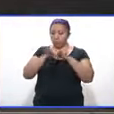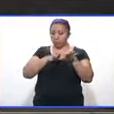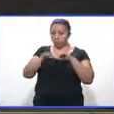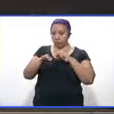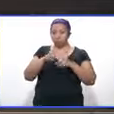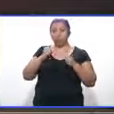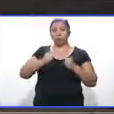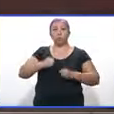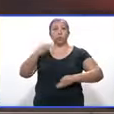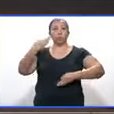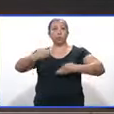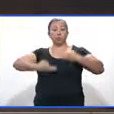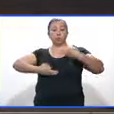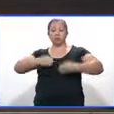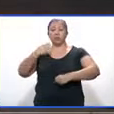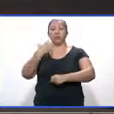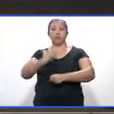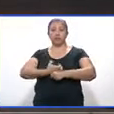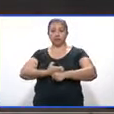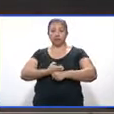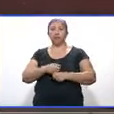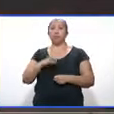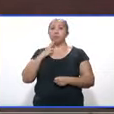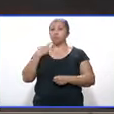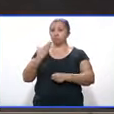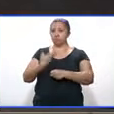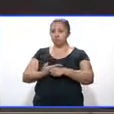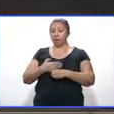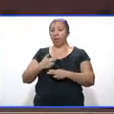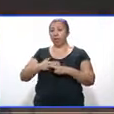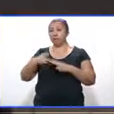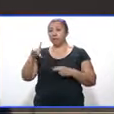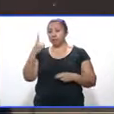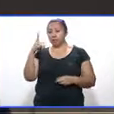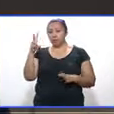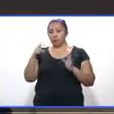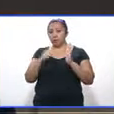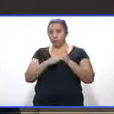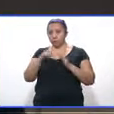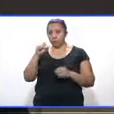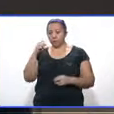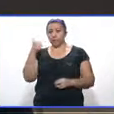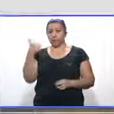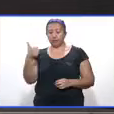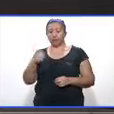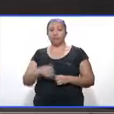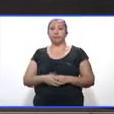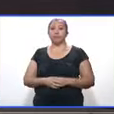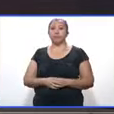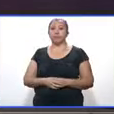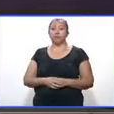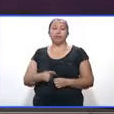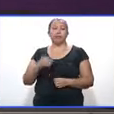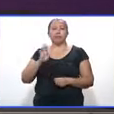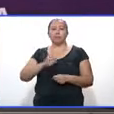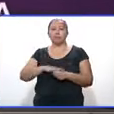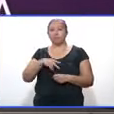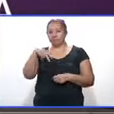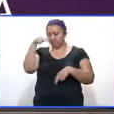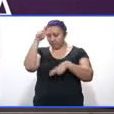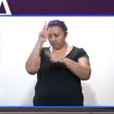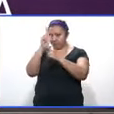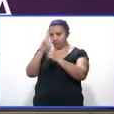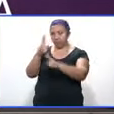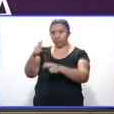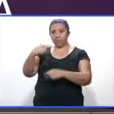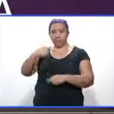presidenta del Poder Judicial del Estado, cargo que desempeñará hasta diciembre de 2026. Qué mayor honor, ¿no?, que